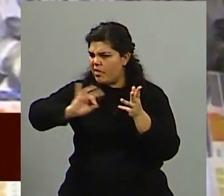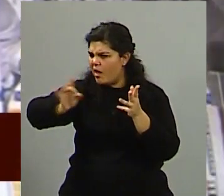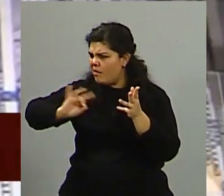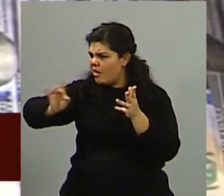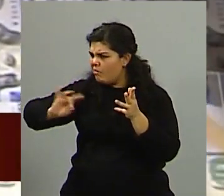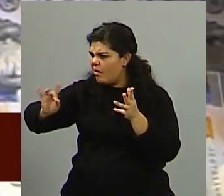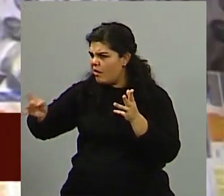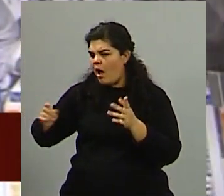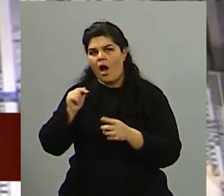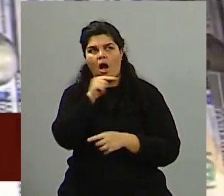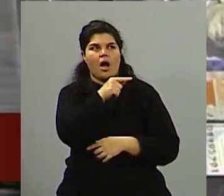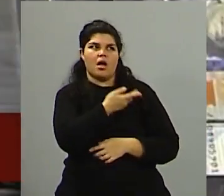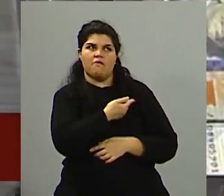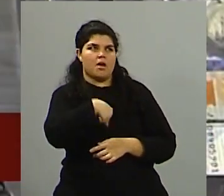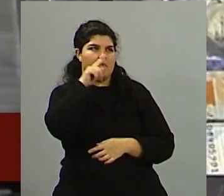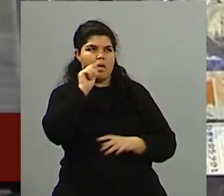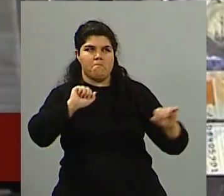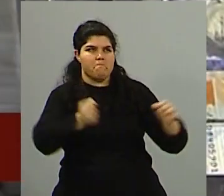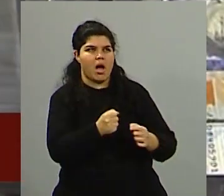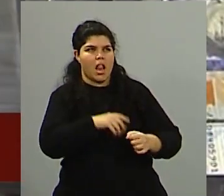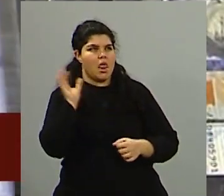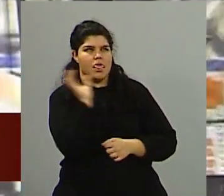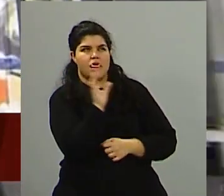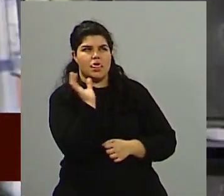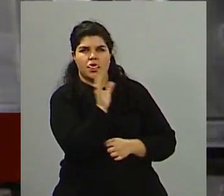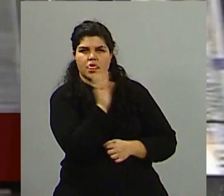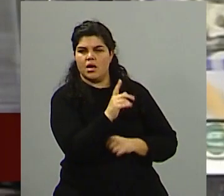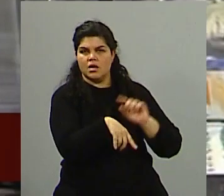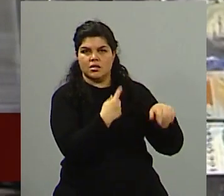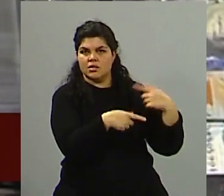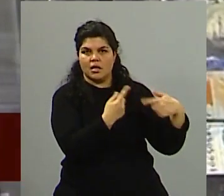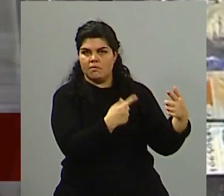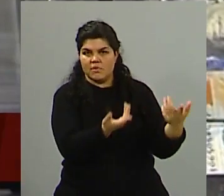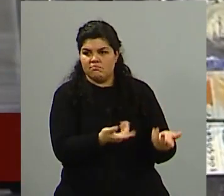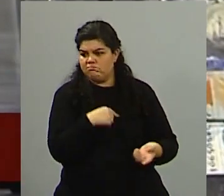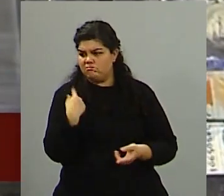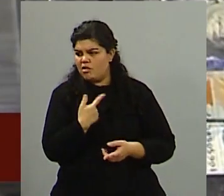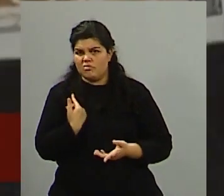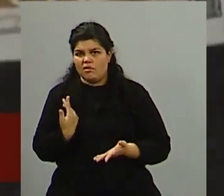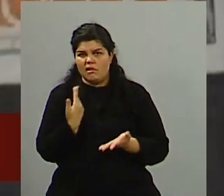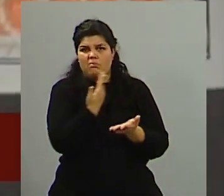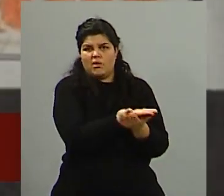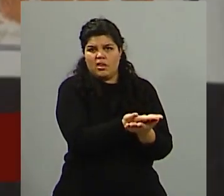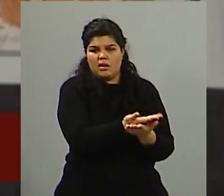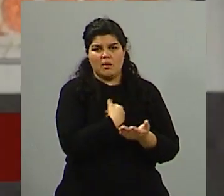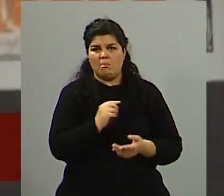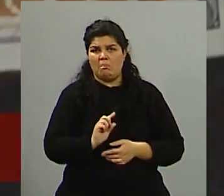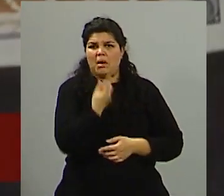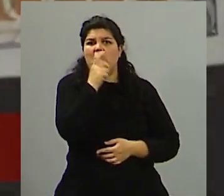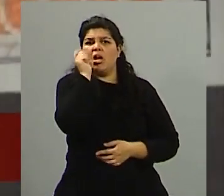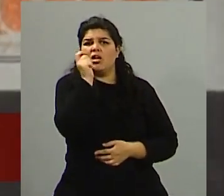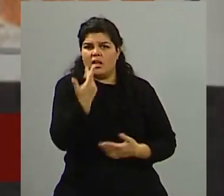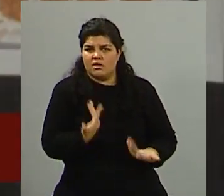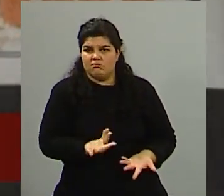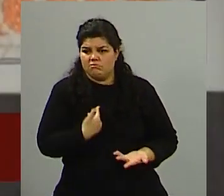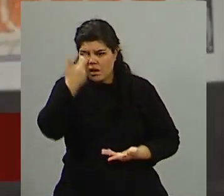todos nuestros problemas. Y la verdad es que nosotros recurrimos al fondo en primera instancia. Nadie nos obligó a ir ahí. Podemos después criticar